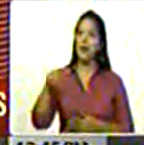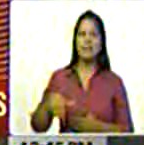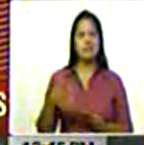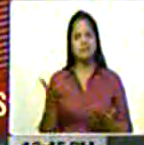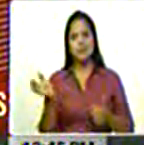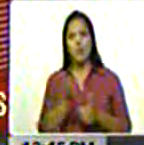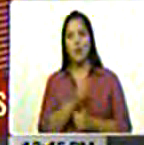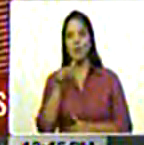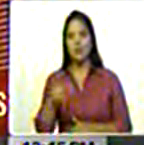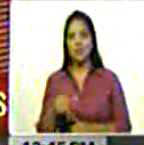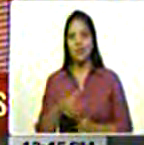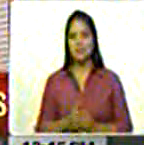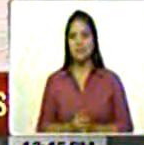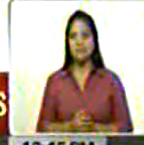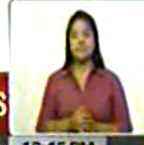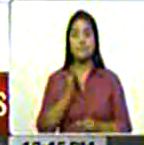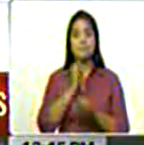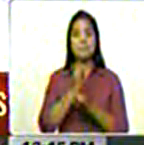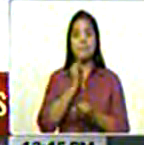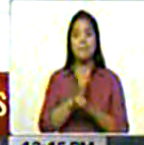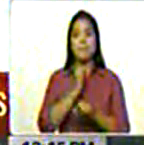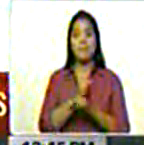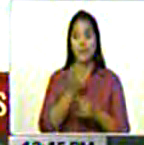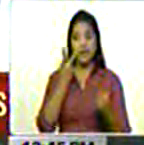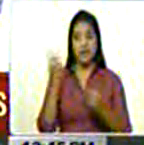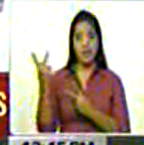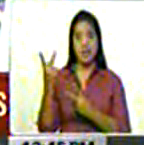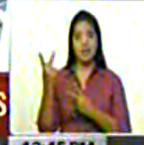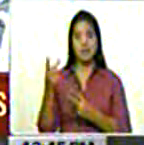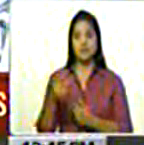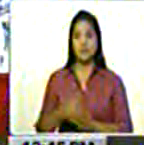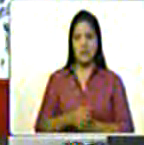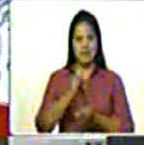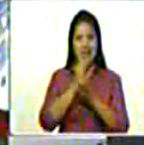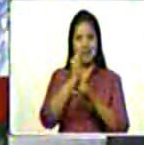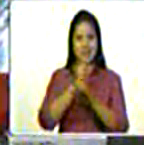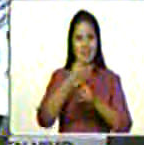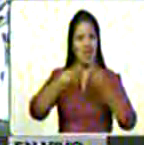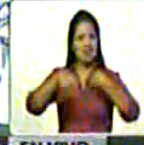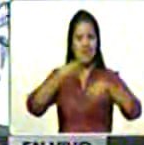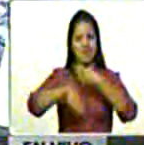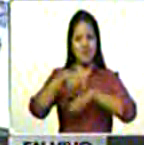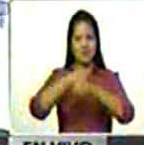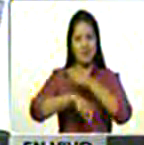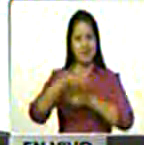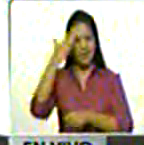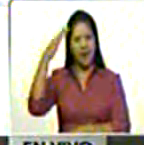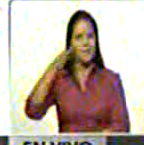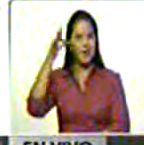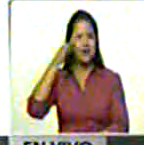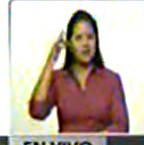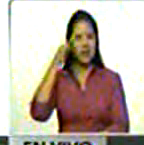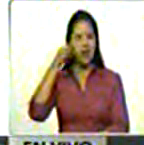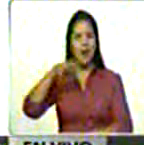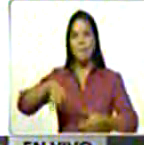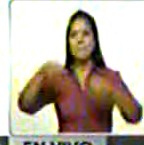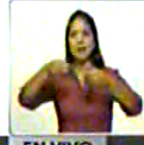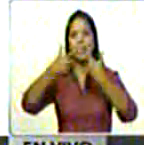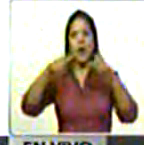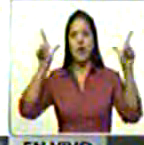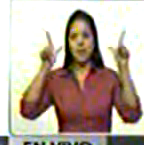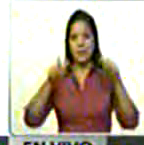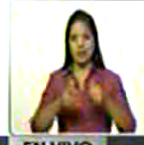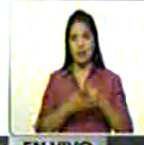Esto es la página mercadolibre.com. Aparece cauchos 185,